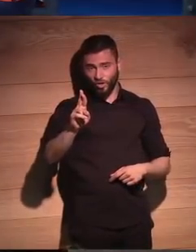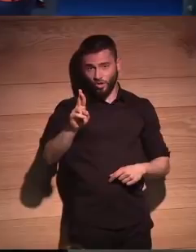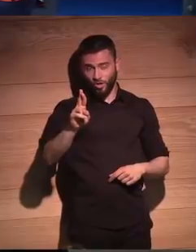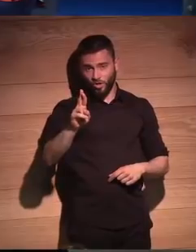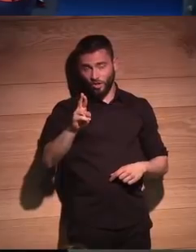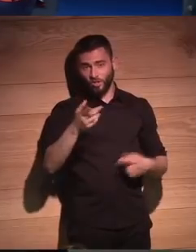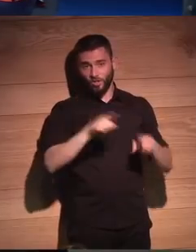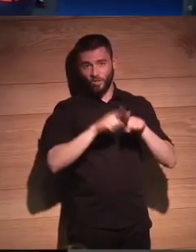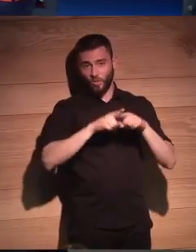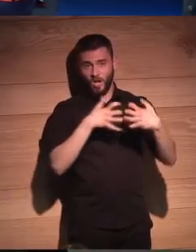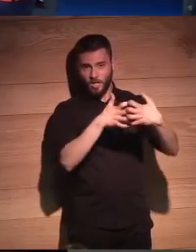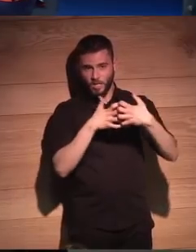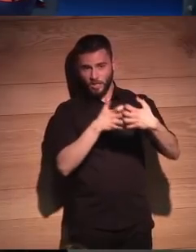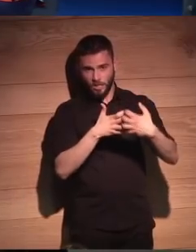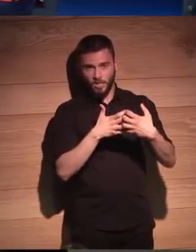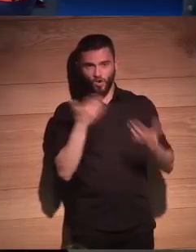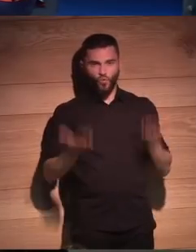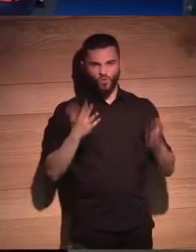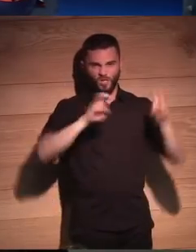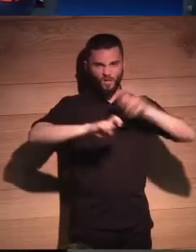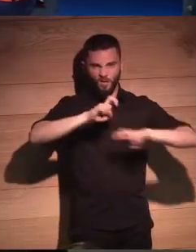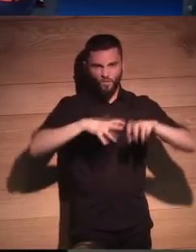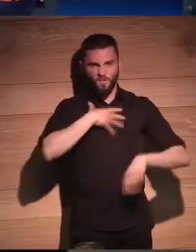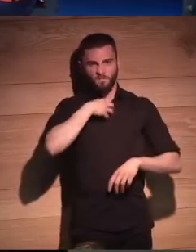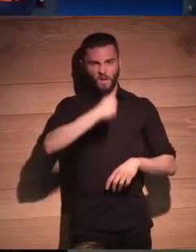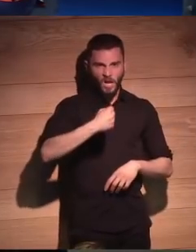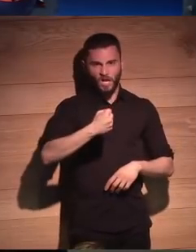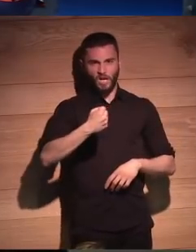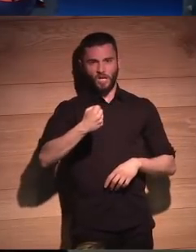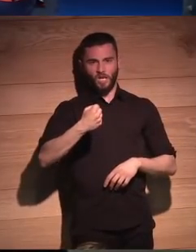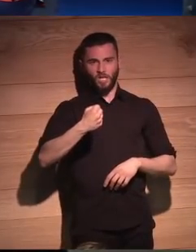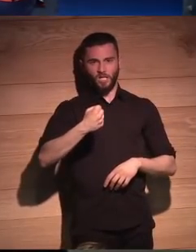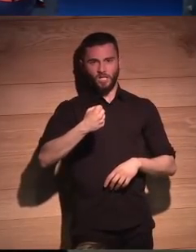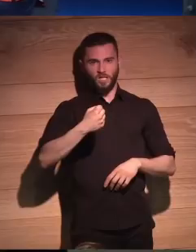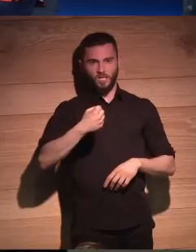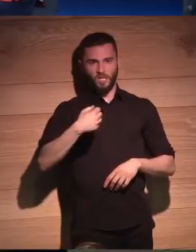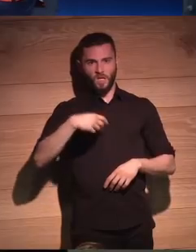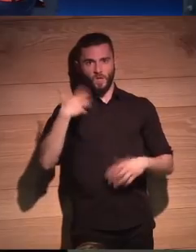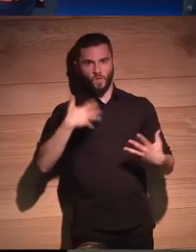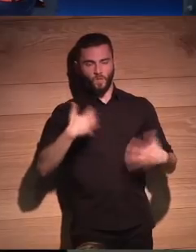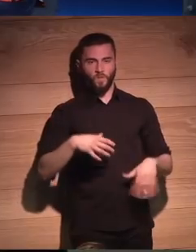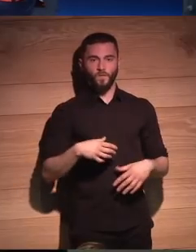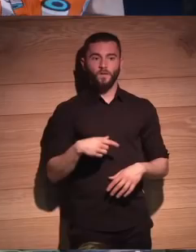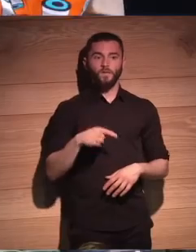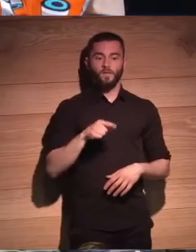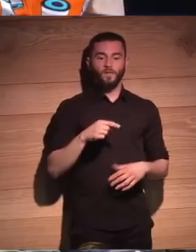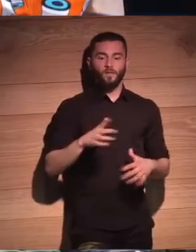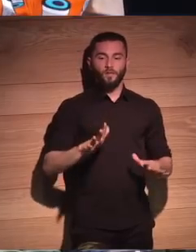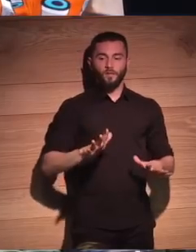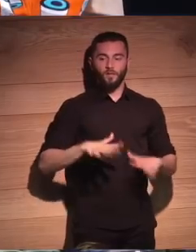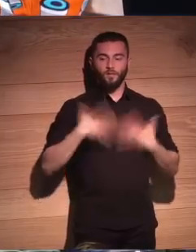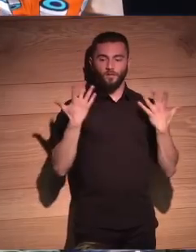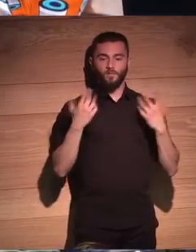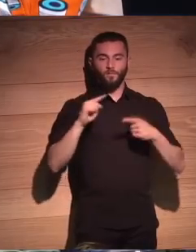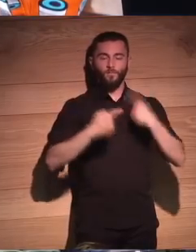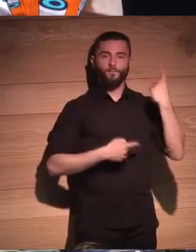luchar, de ser justiciero, muy valiente y muy atormentado. Eso Y es muy esa Gryffindor. fue la primera impresión, una pregunta que antes